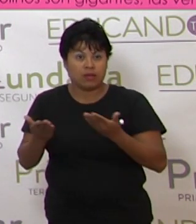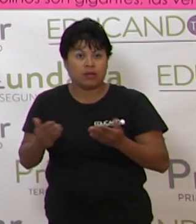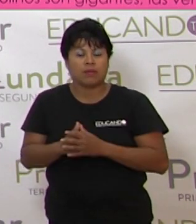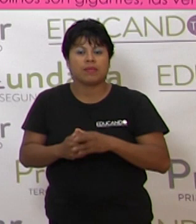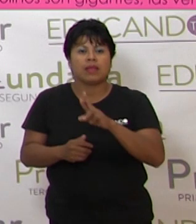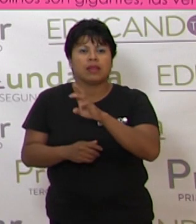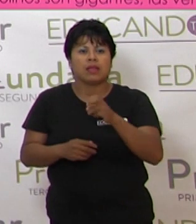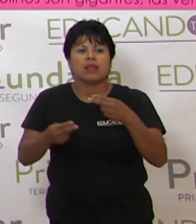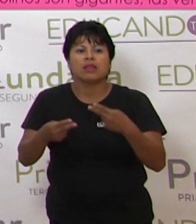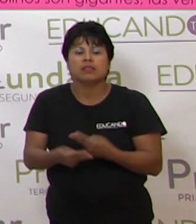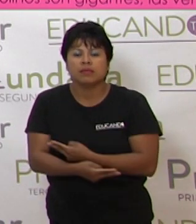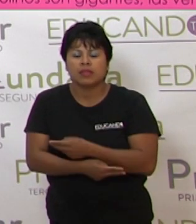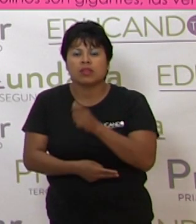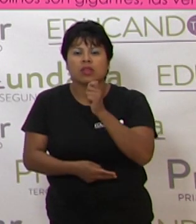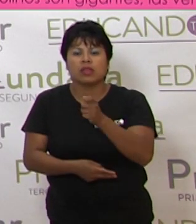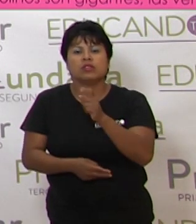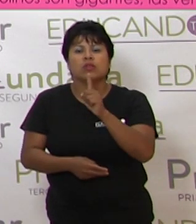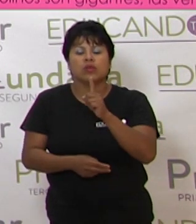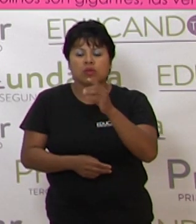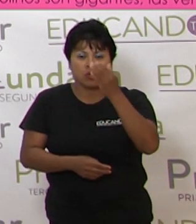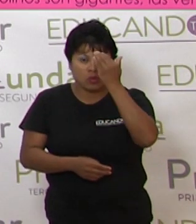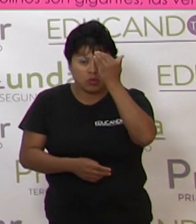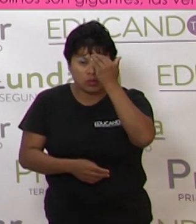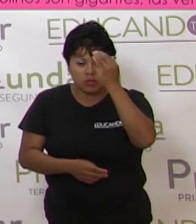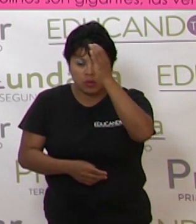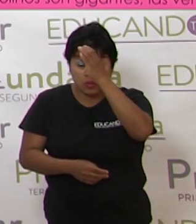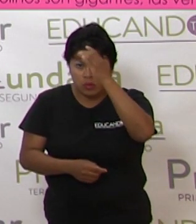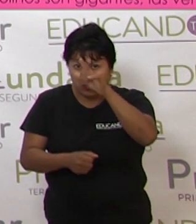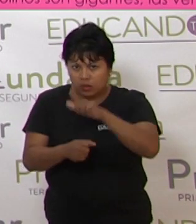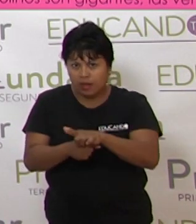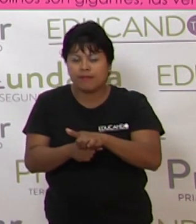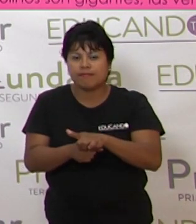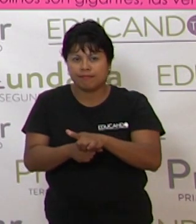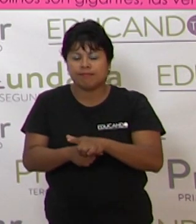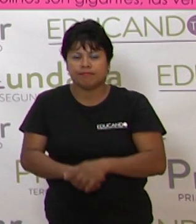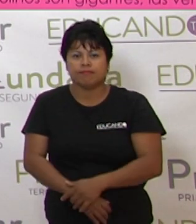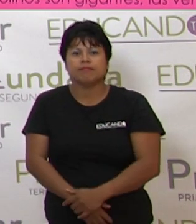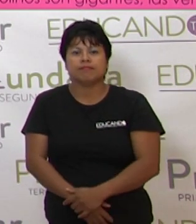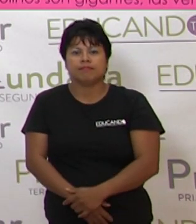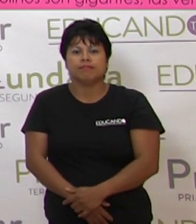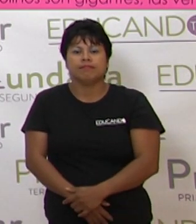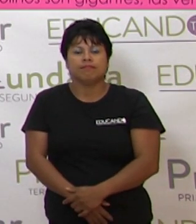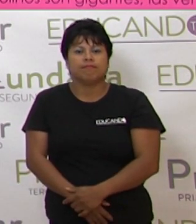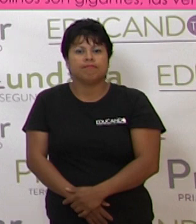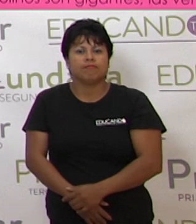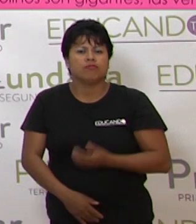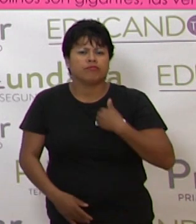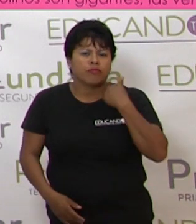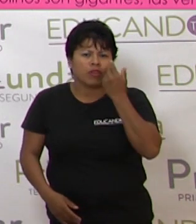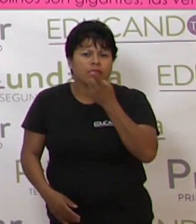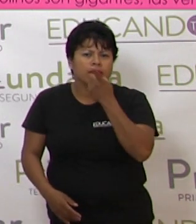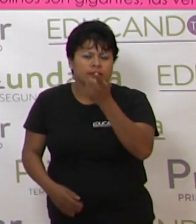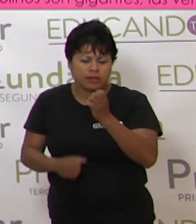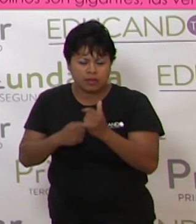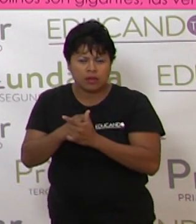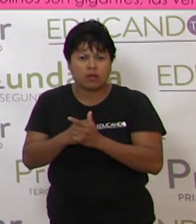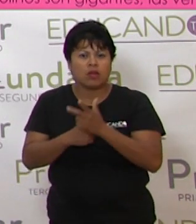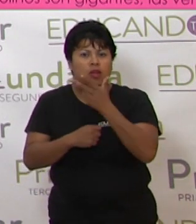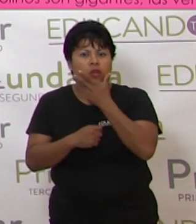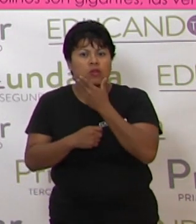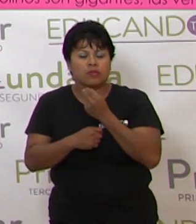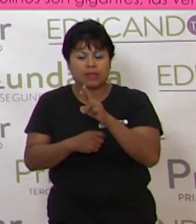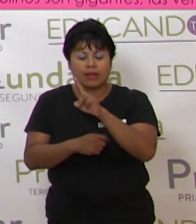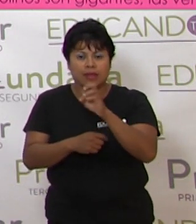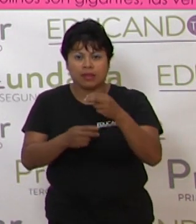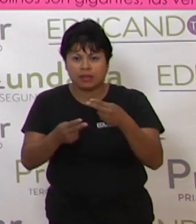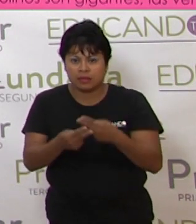el Renacimiento es un movimiento cultural. quiero decirles algo, que los hombres del